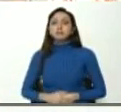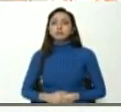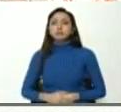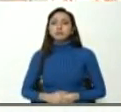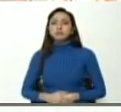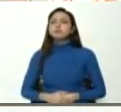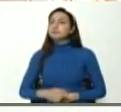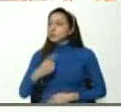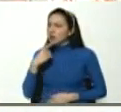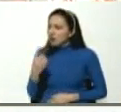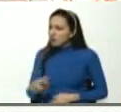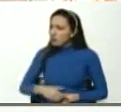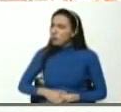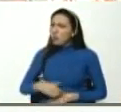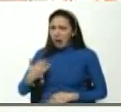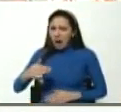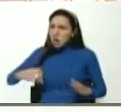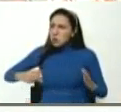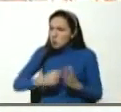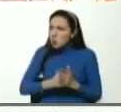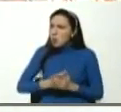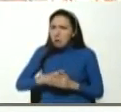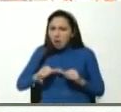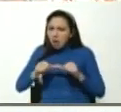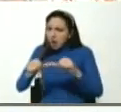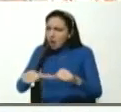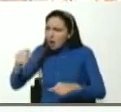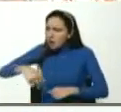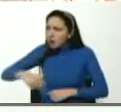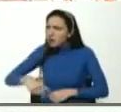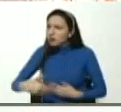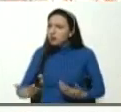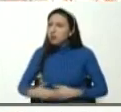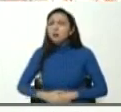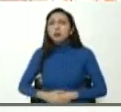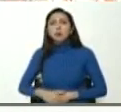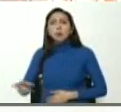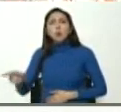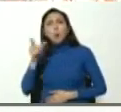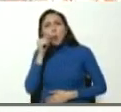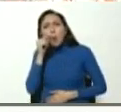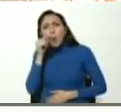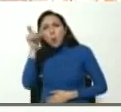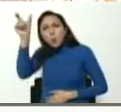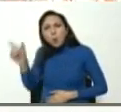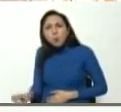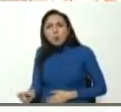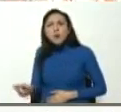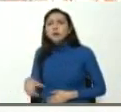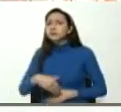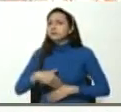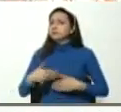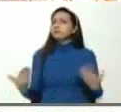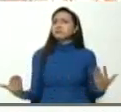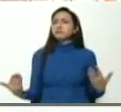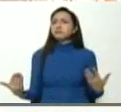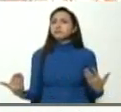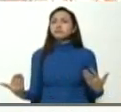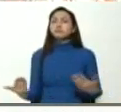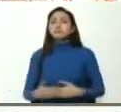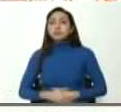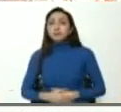y le dijimos hay un golpe de estado en marcha un hombre de acuerdo